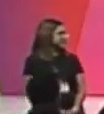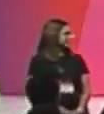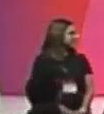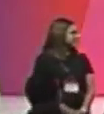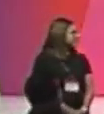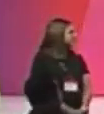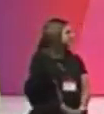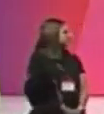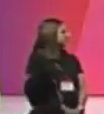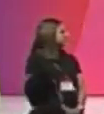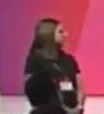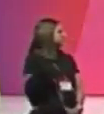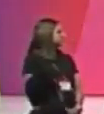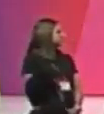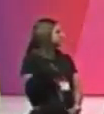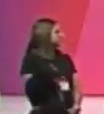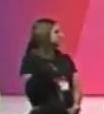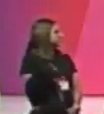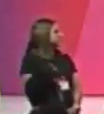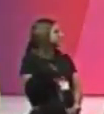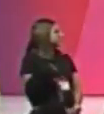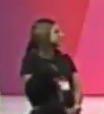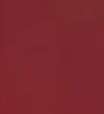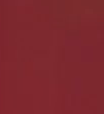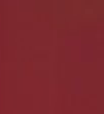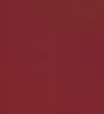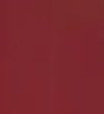Que en pleno 2024 es